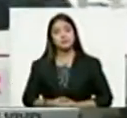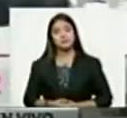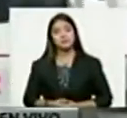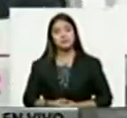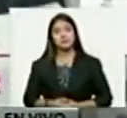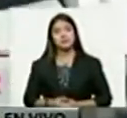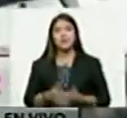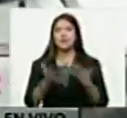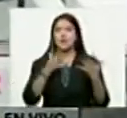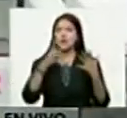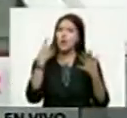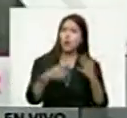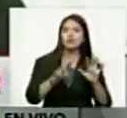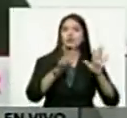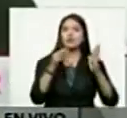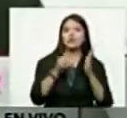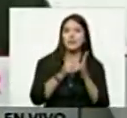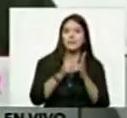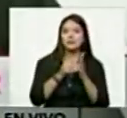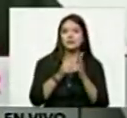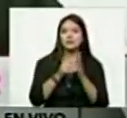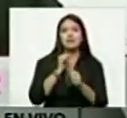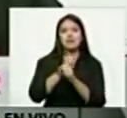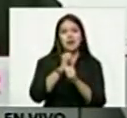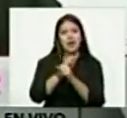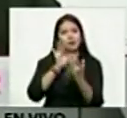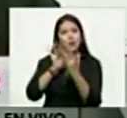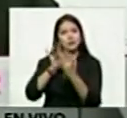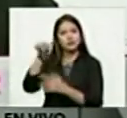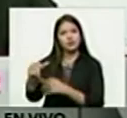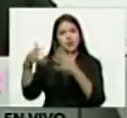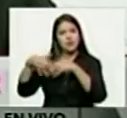y cerca de 7.000 empleos indirectos.